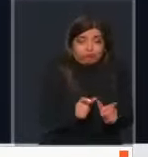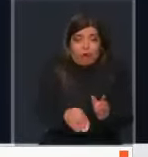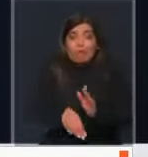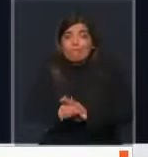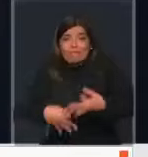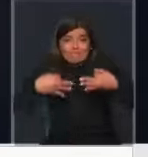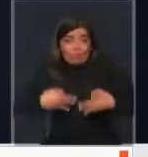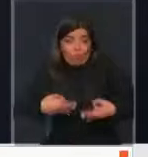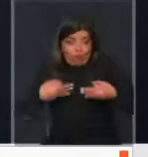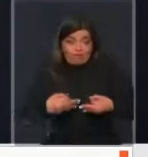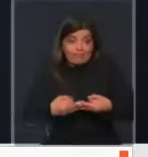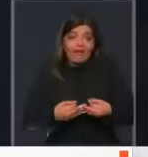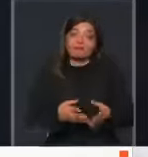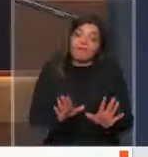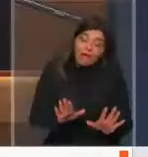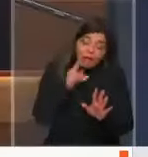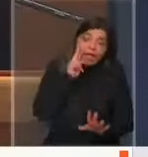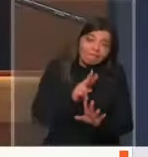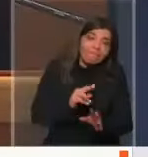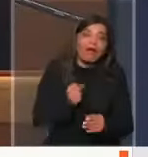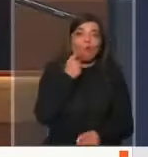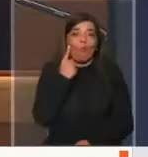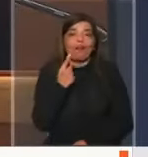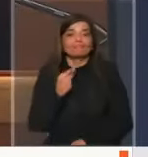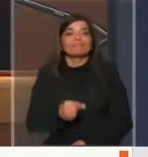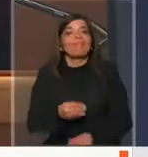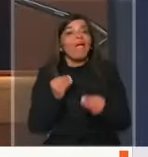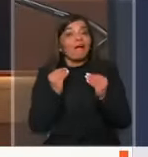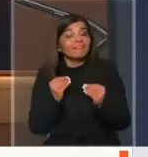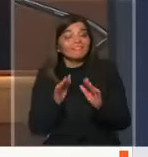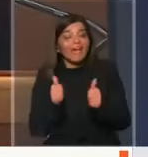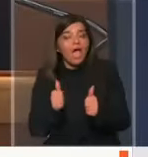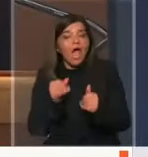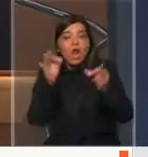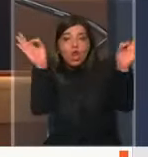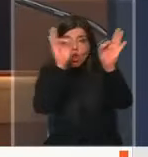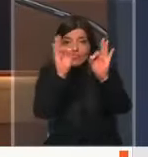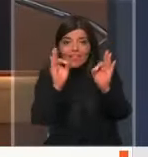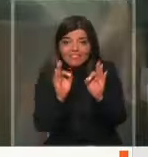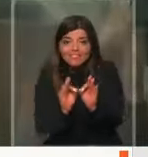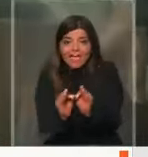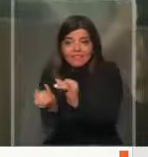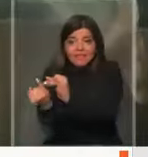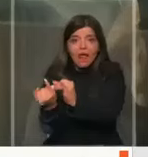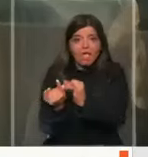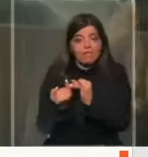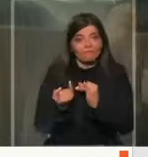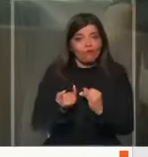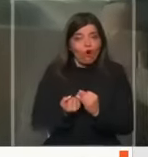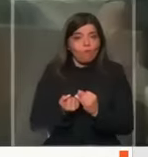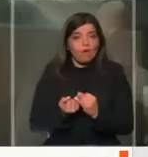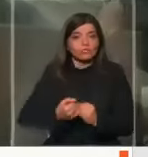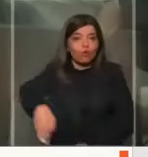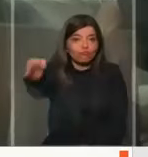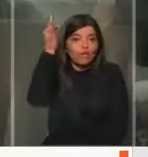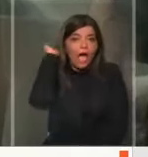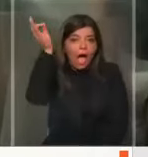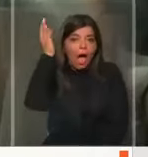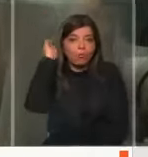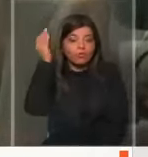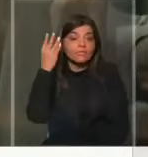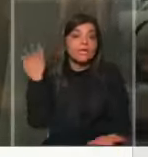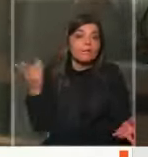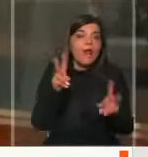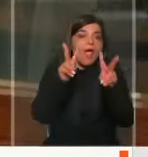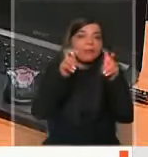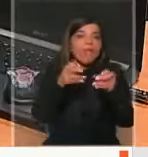días. Muy bien, Marcelo González, entonces, con los detalles de esta audiencia para destrabar el